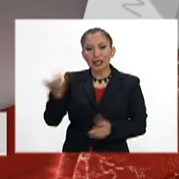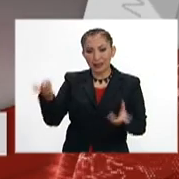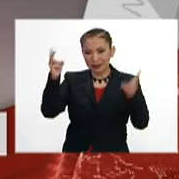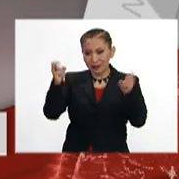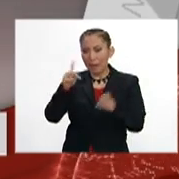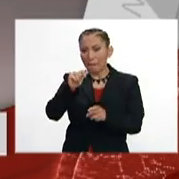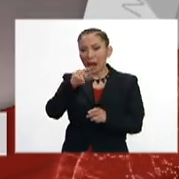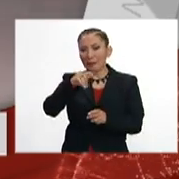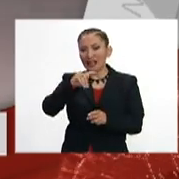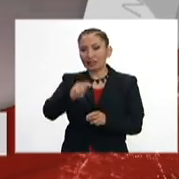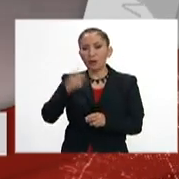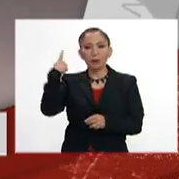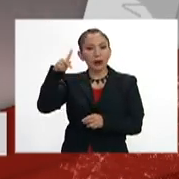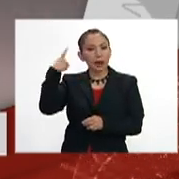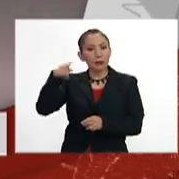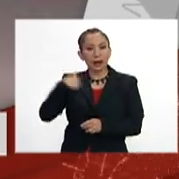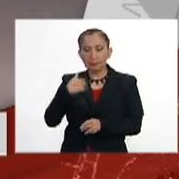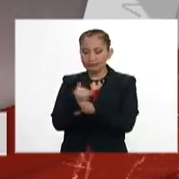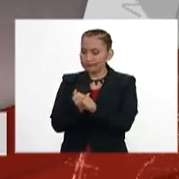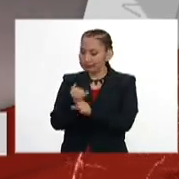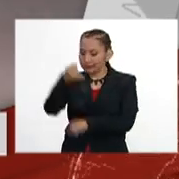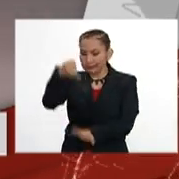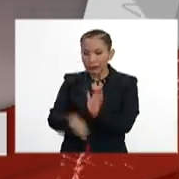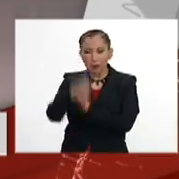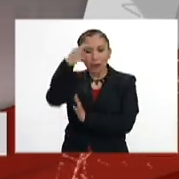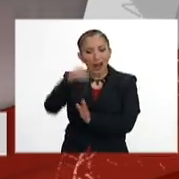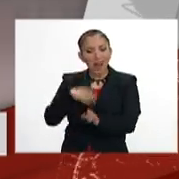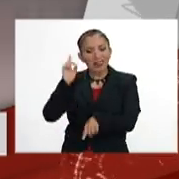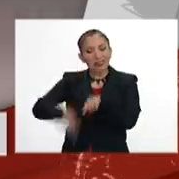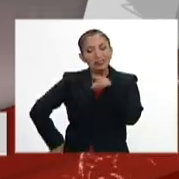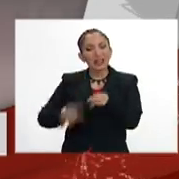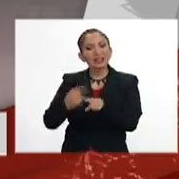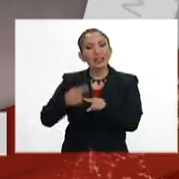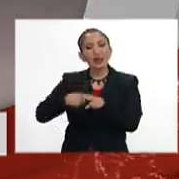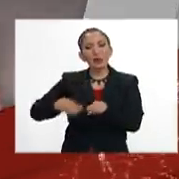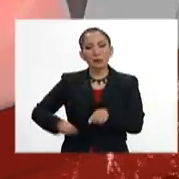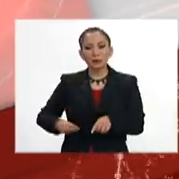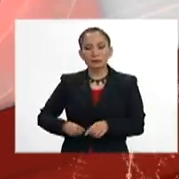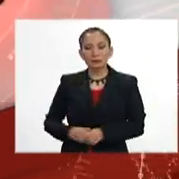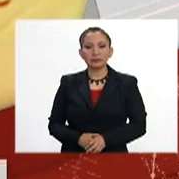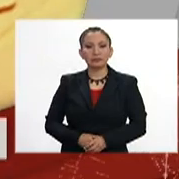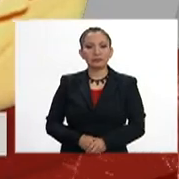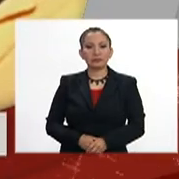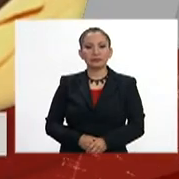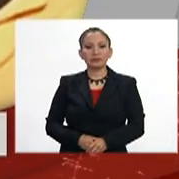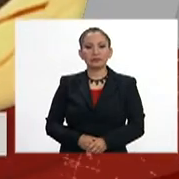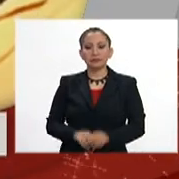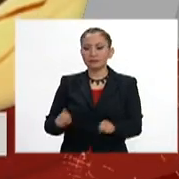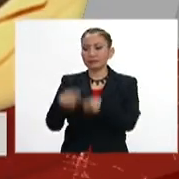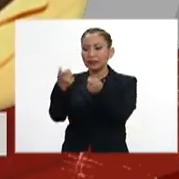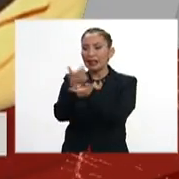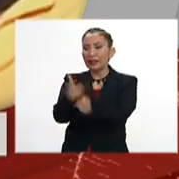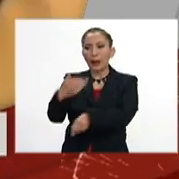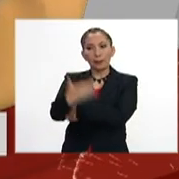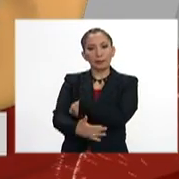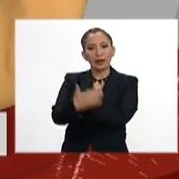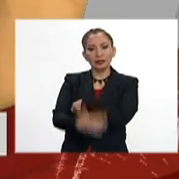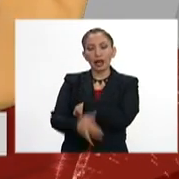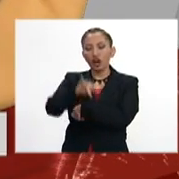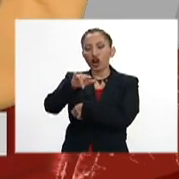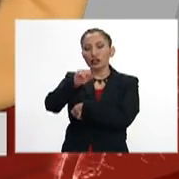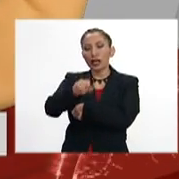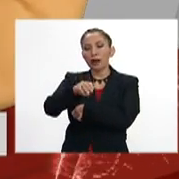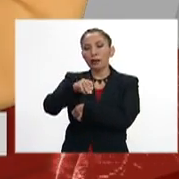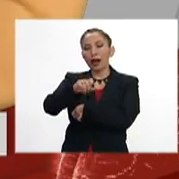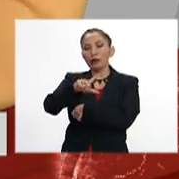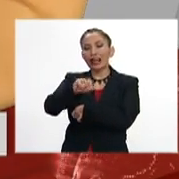en Palmarito, Puebla, se van a investigar para deslindar responsabilidades. Otorgan libertad condicional a José Manuel